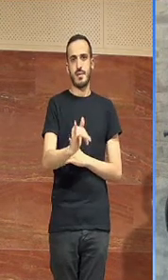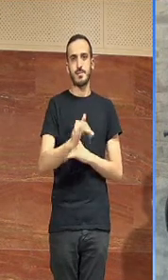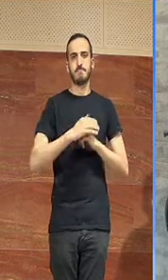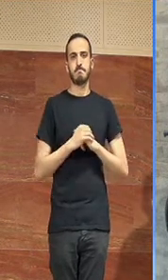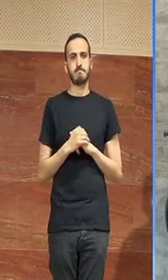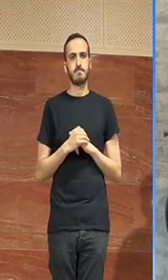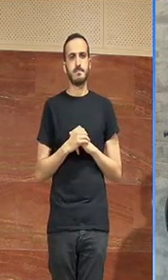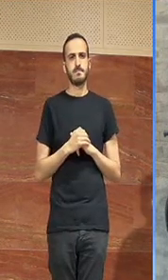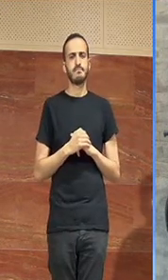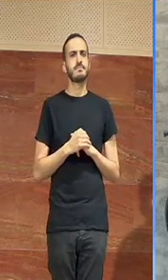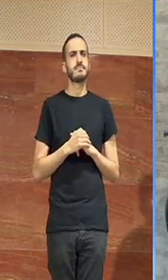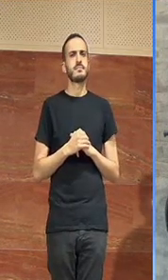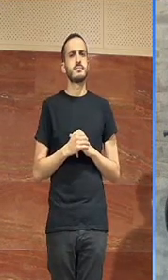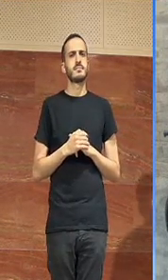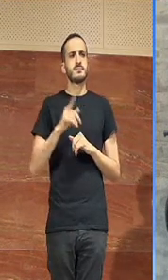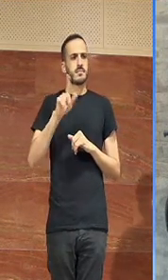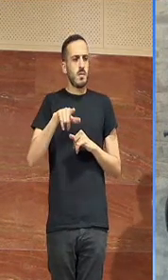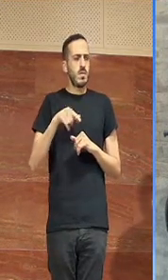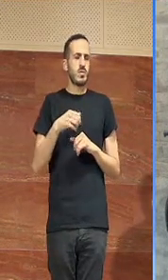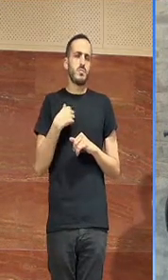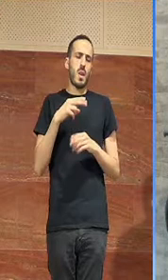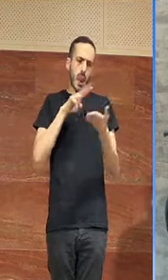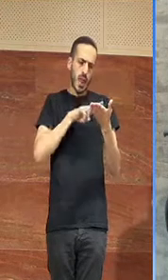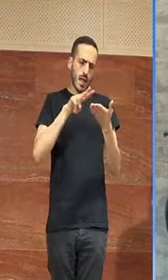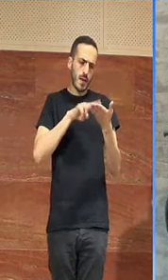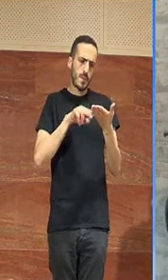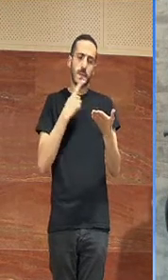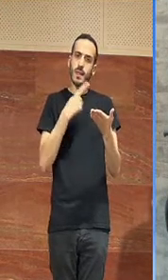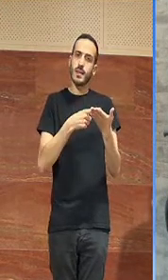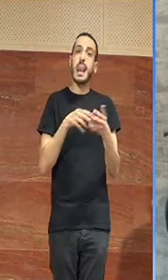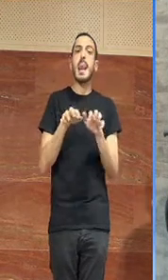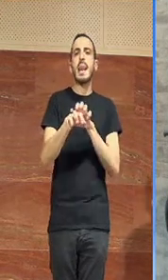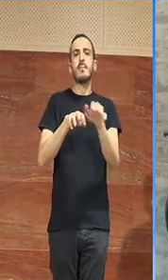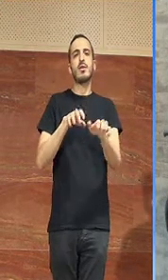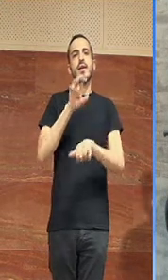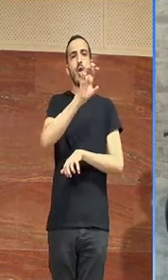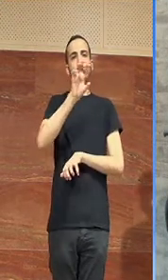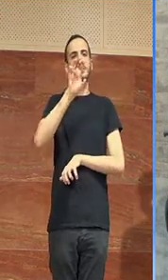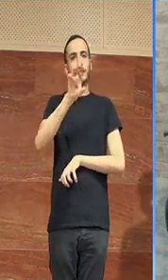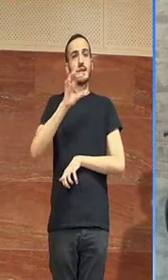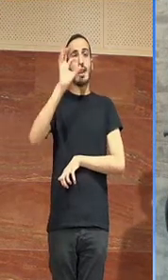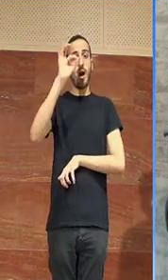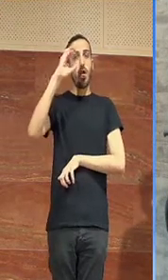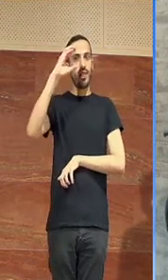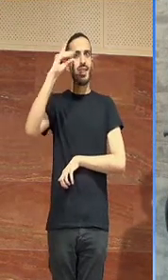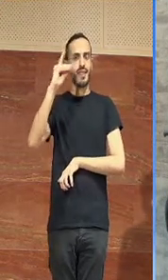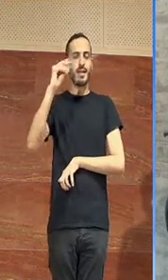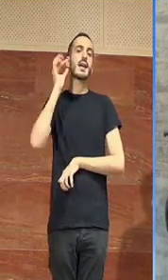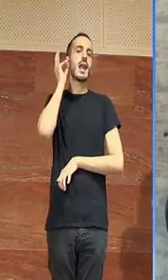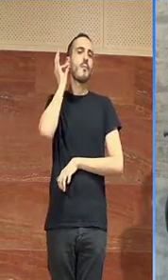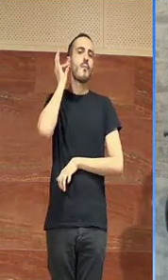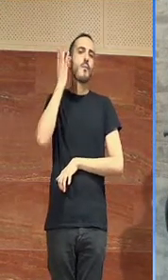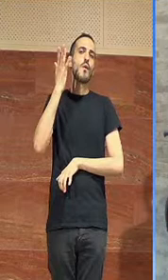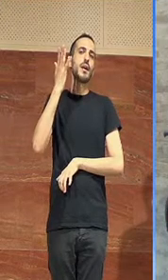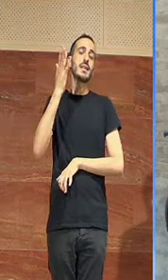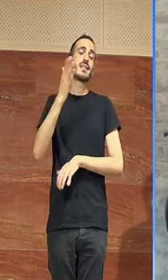Hay también algún comentario que me voy a permitir leeros. Dicen que en la mayoría de los países de OCDE se informa que las mujeres tienen una incidencia más